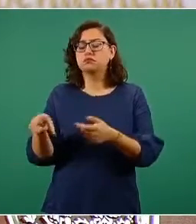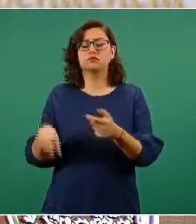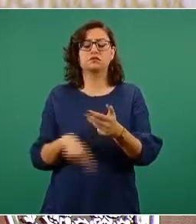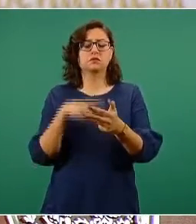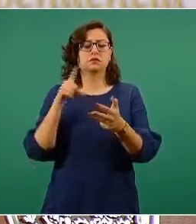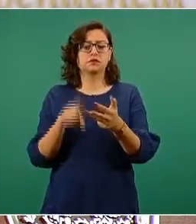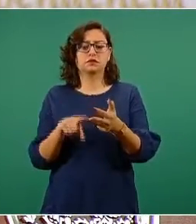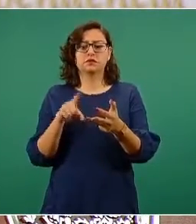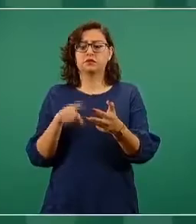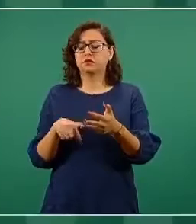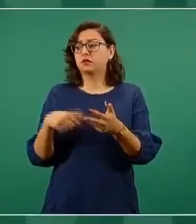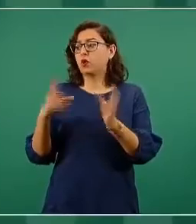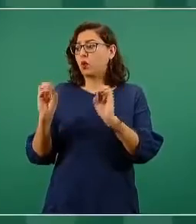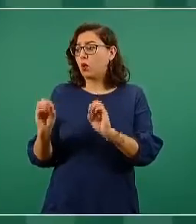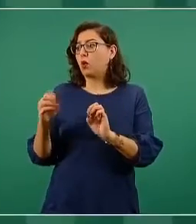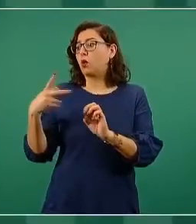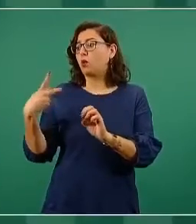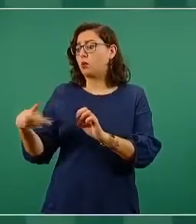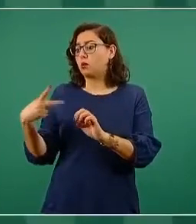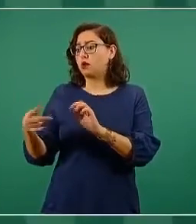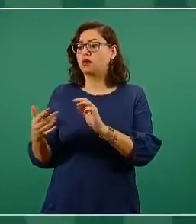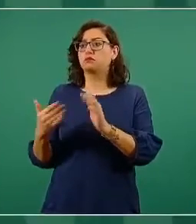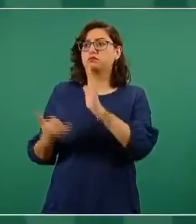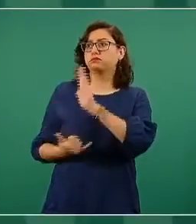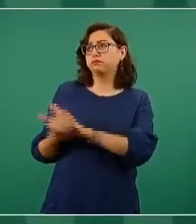para hacer su casa,